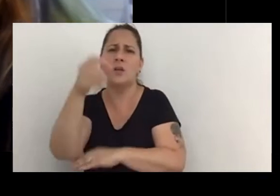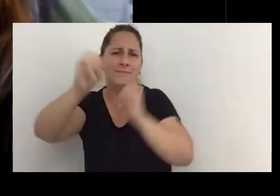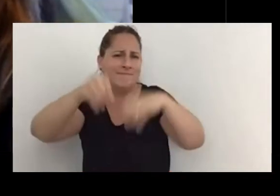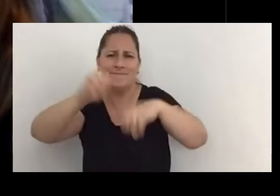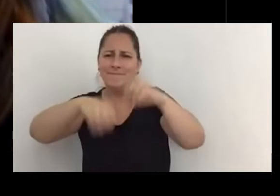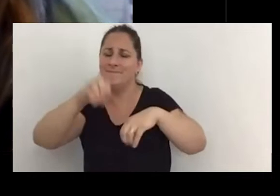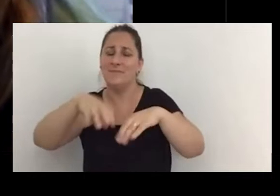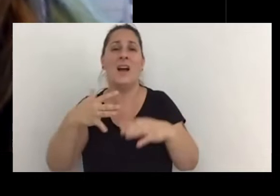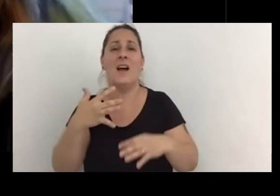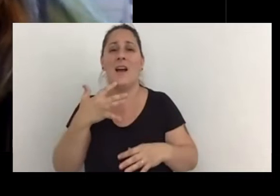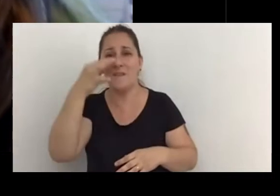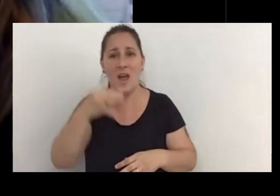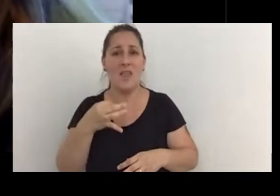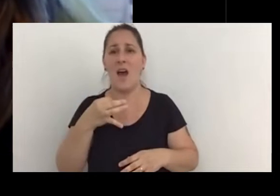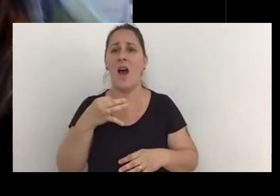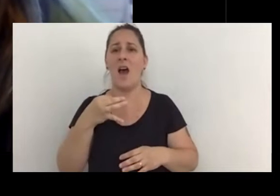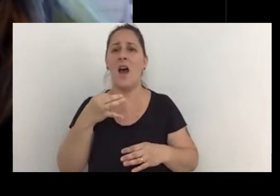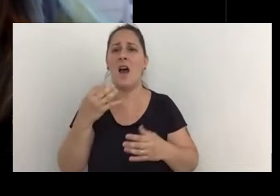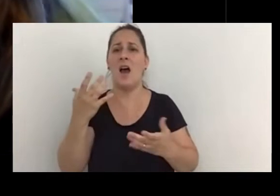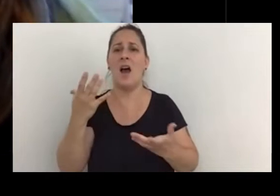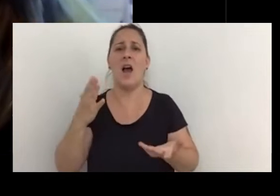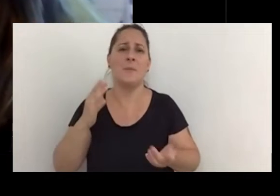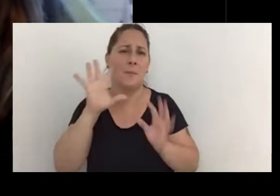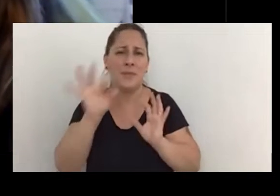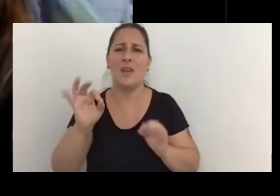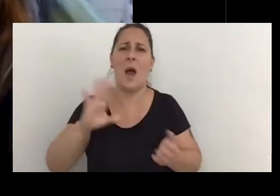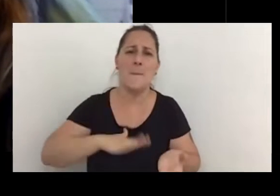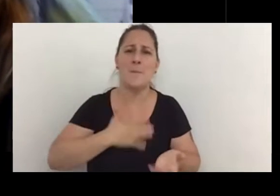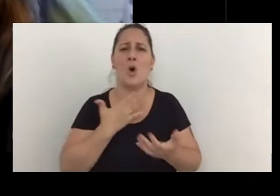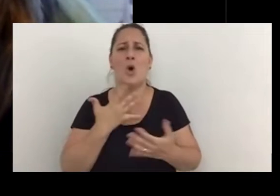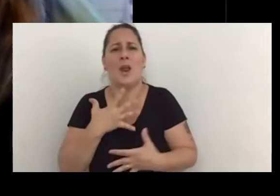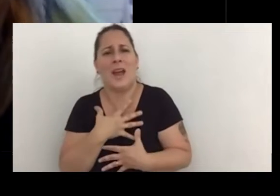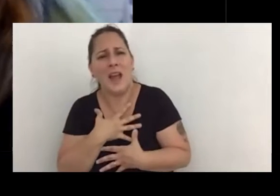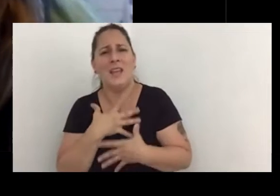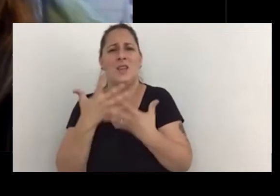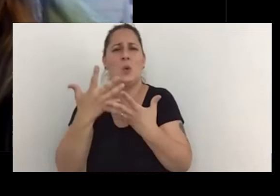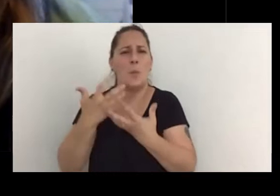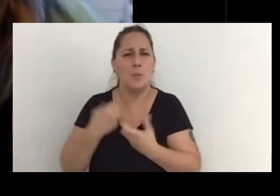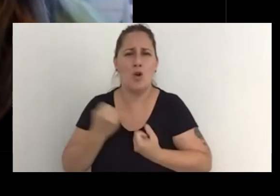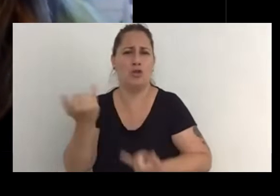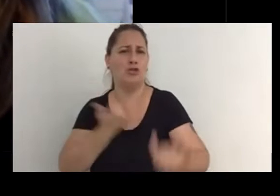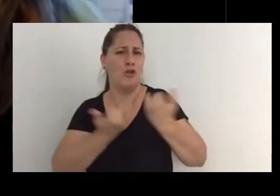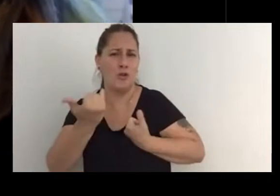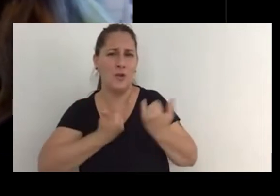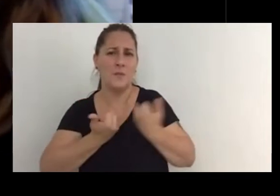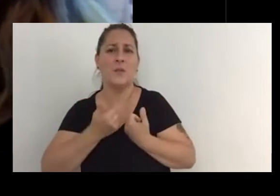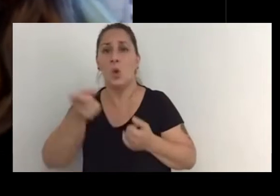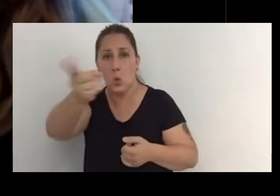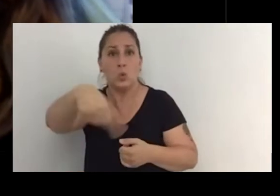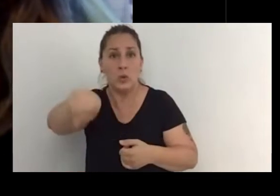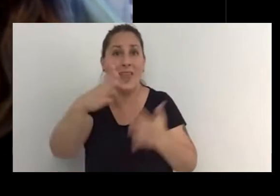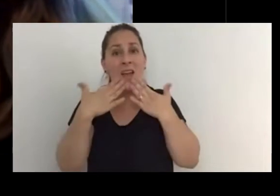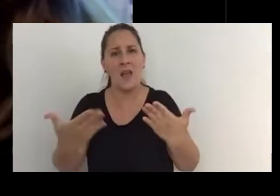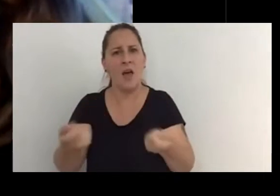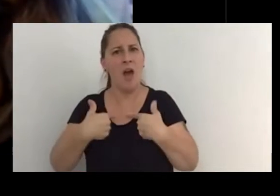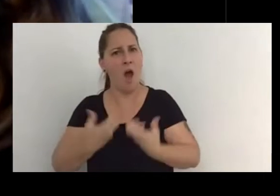y nos hicieron llegar todo su amor, el cariño, el apoyo, el respeto. Y ustedes realmente fueron quienes nos motivaron y fueron